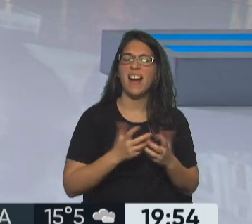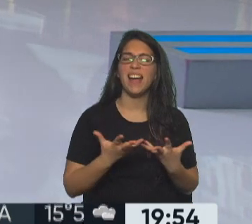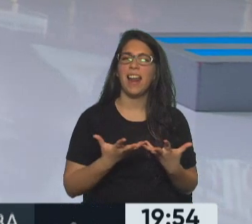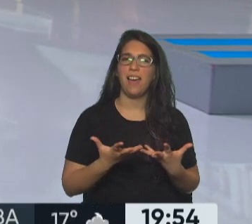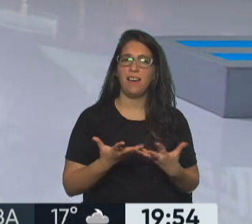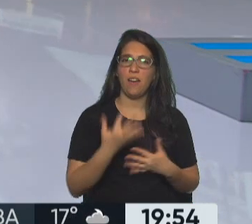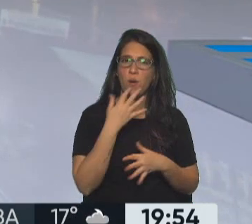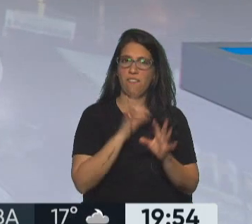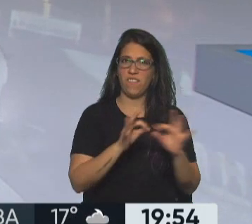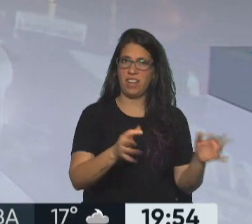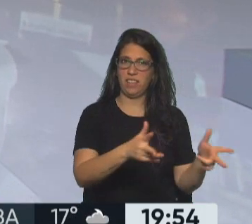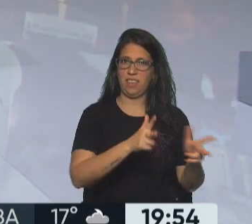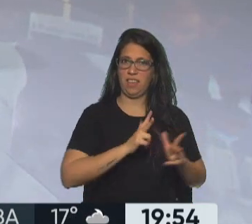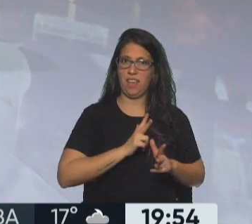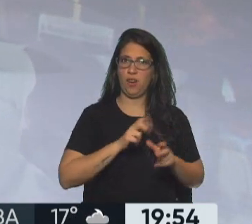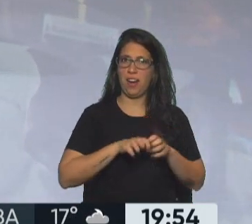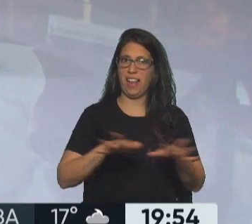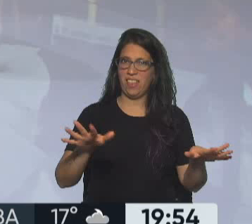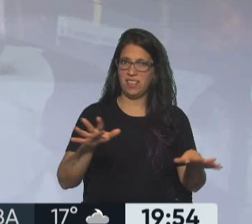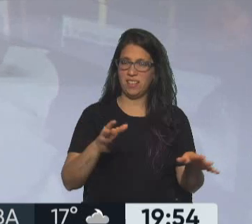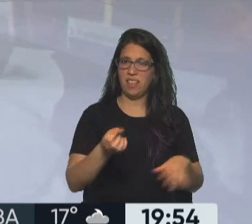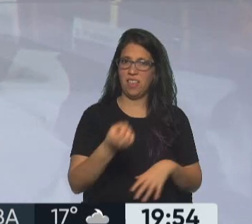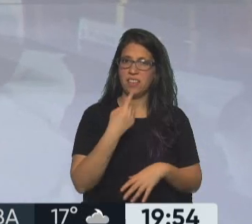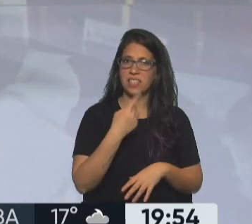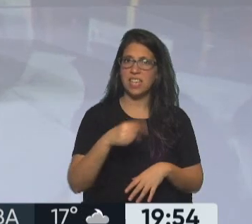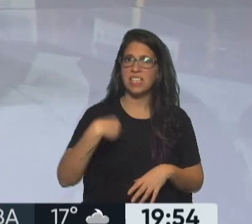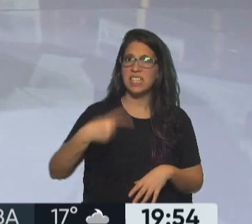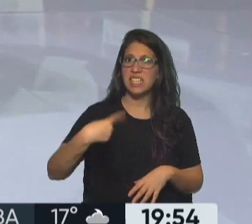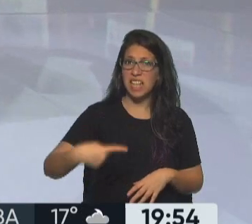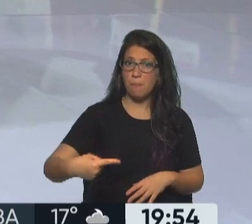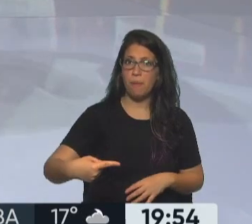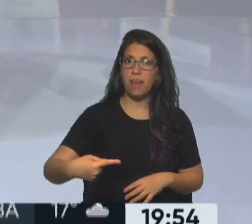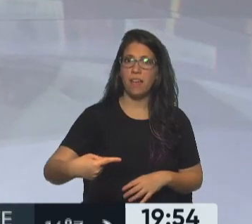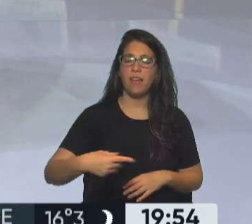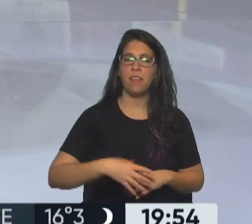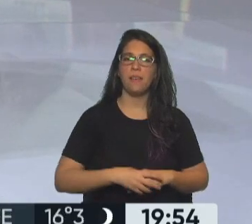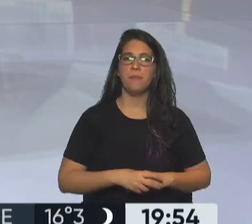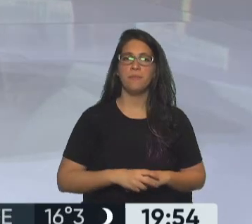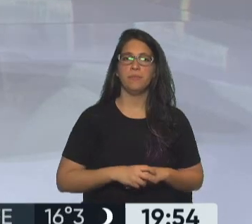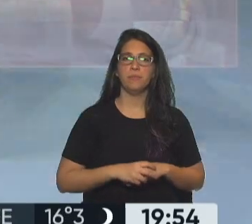frase que nos dejaron una vez en las redes sociales, dice, siempre